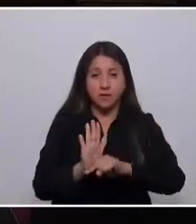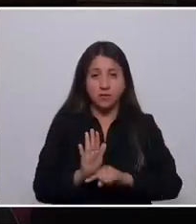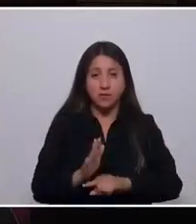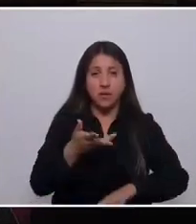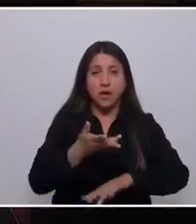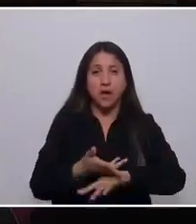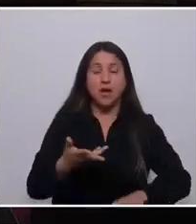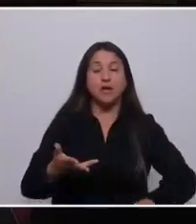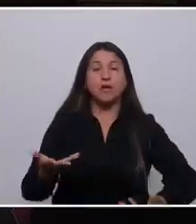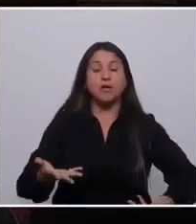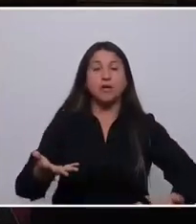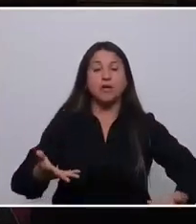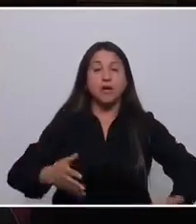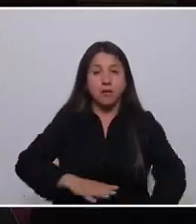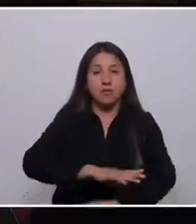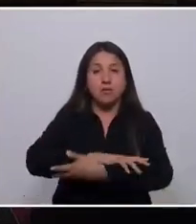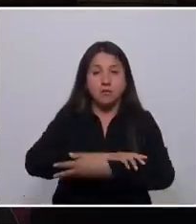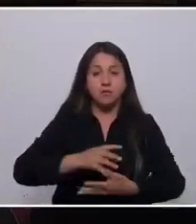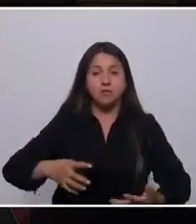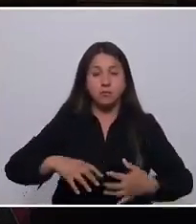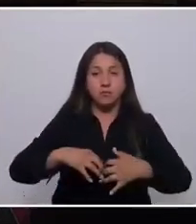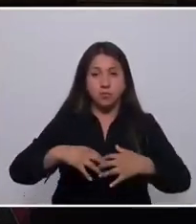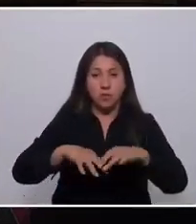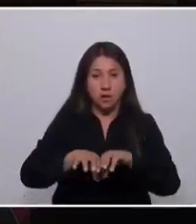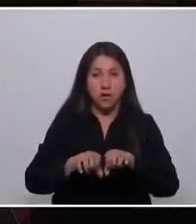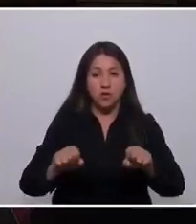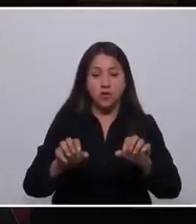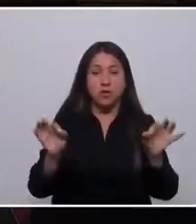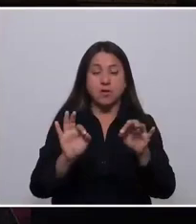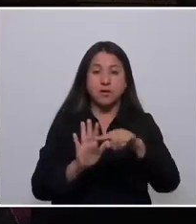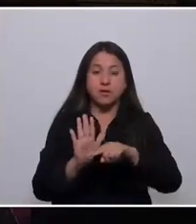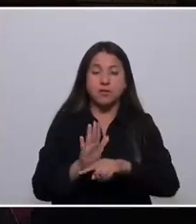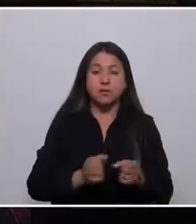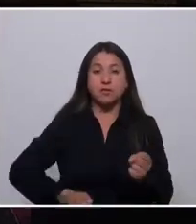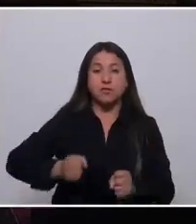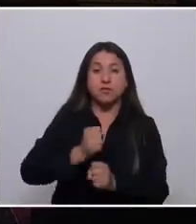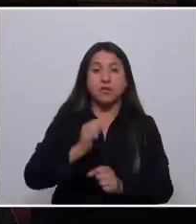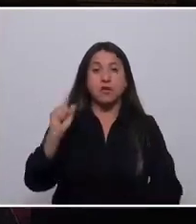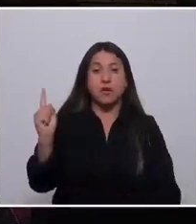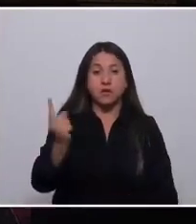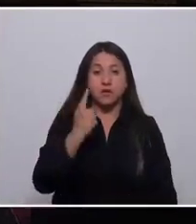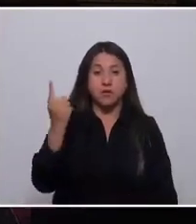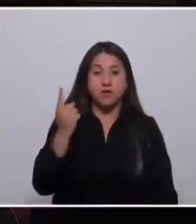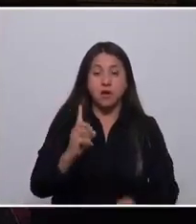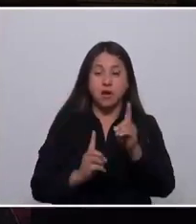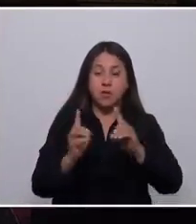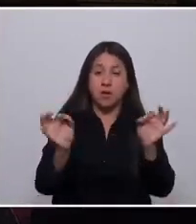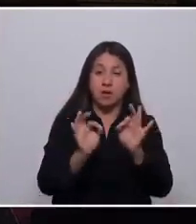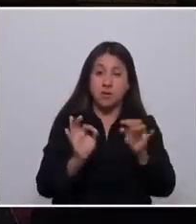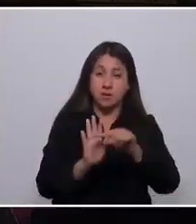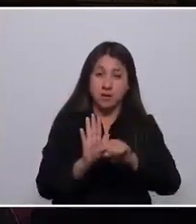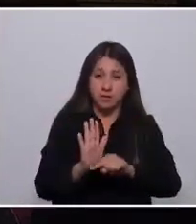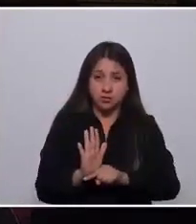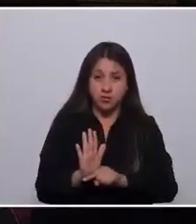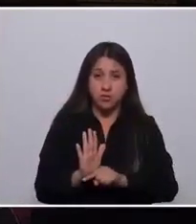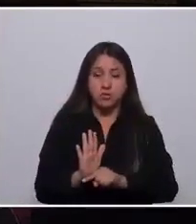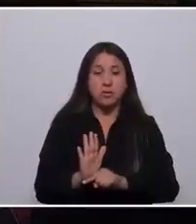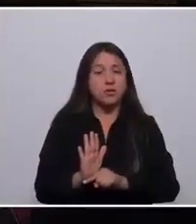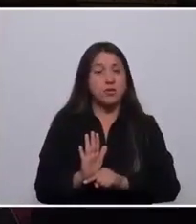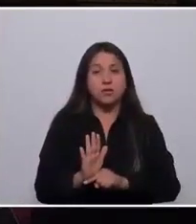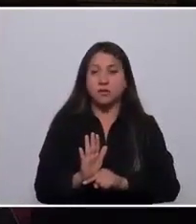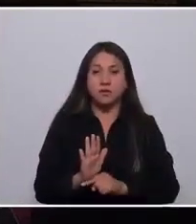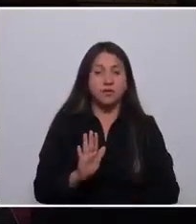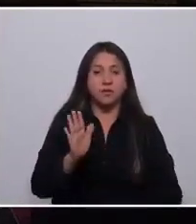compatibilidad con lo que está contenido en la indicación sustitutiva global y aquellas indicaciones que no tienen